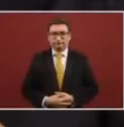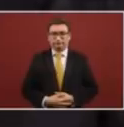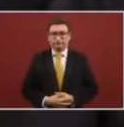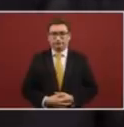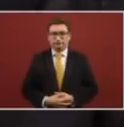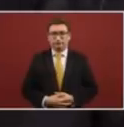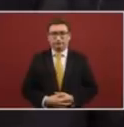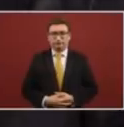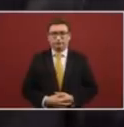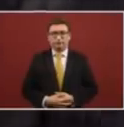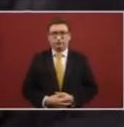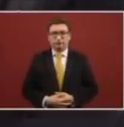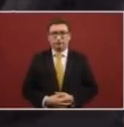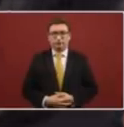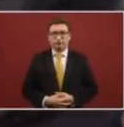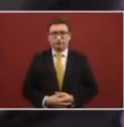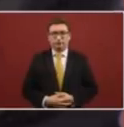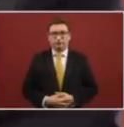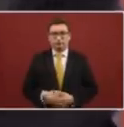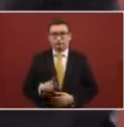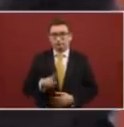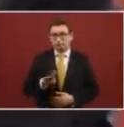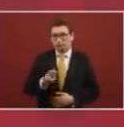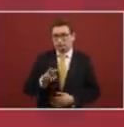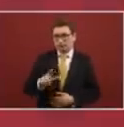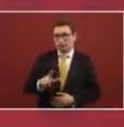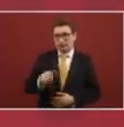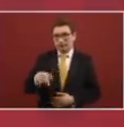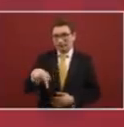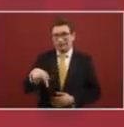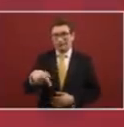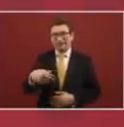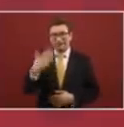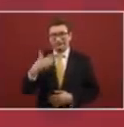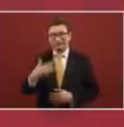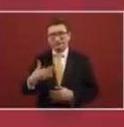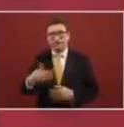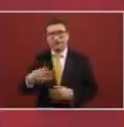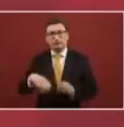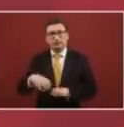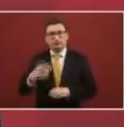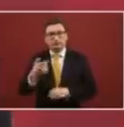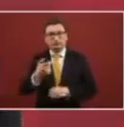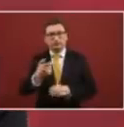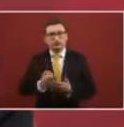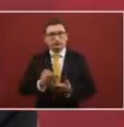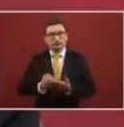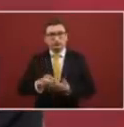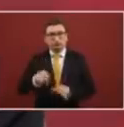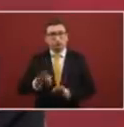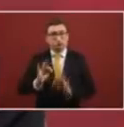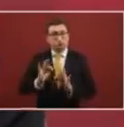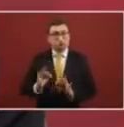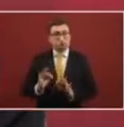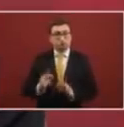Bloomberg, la agencia económica financiera, es de primera,